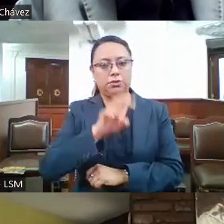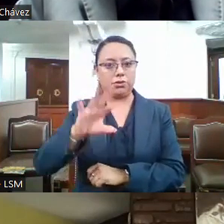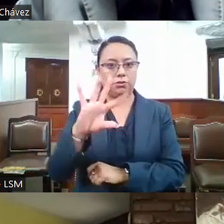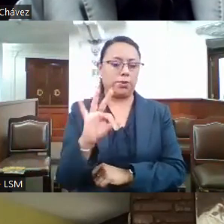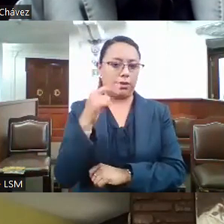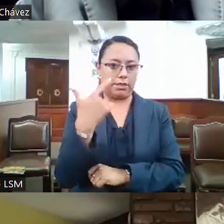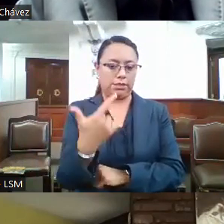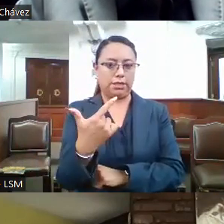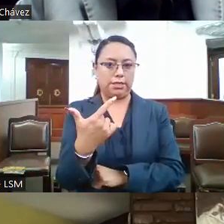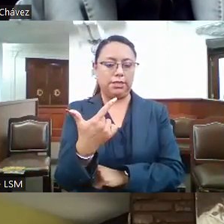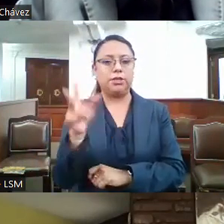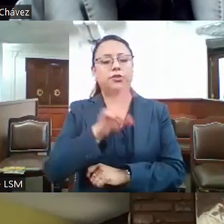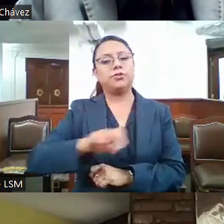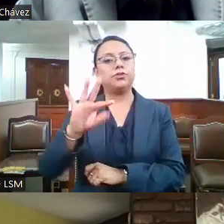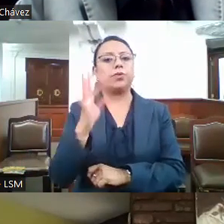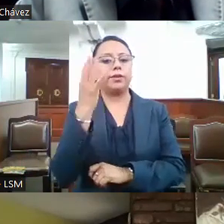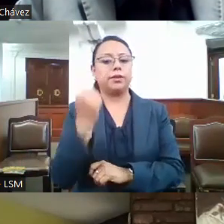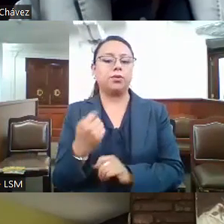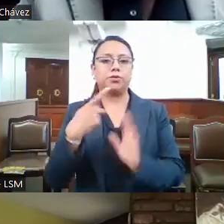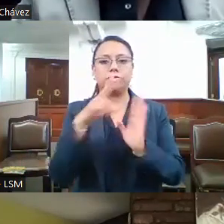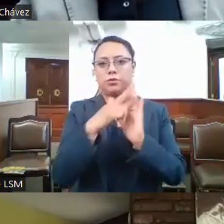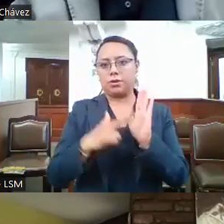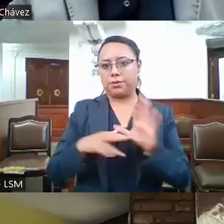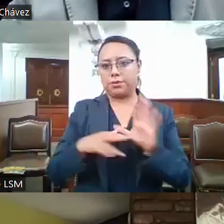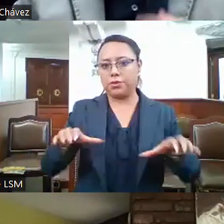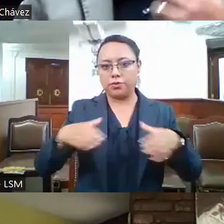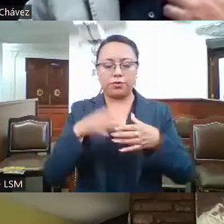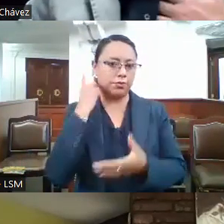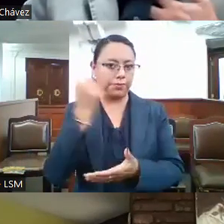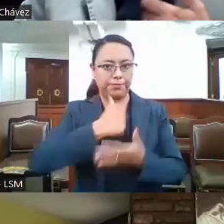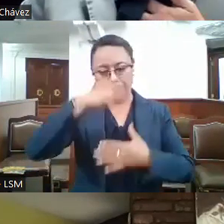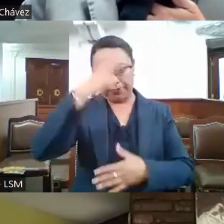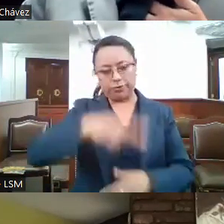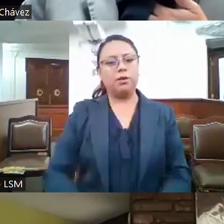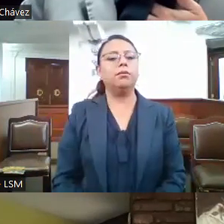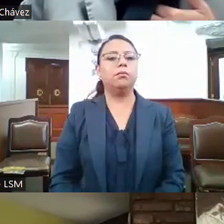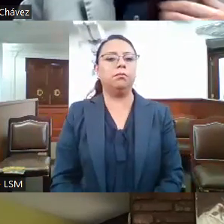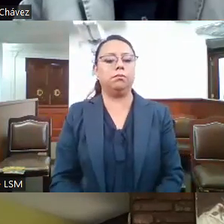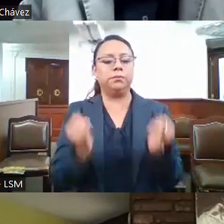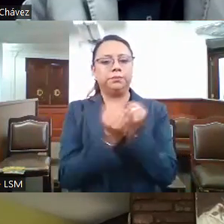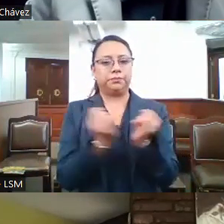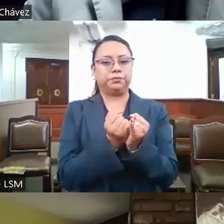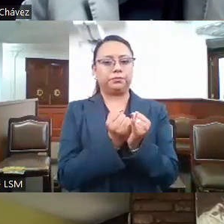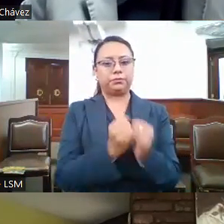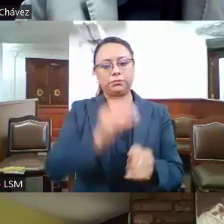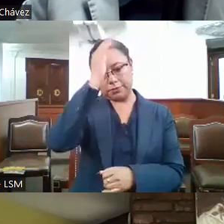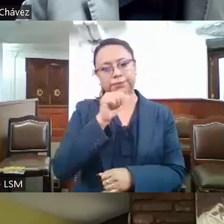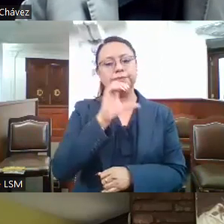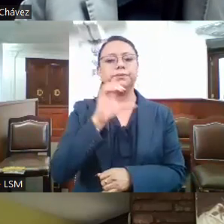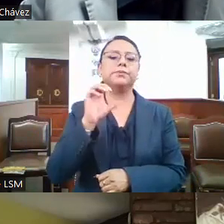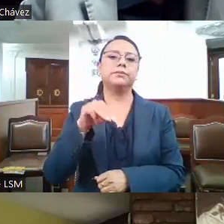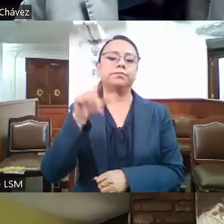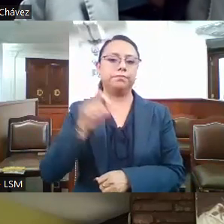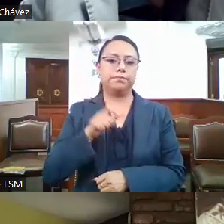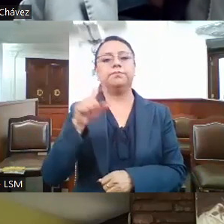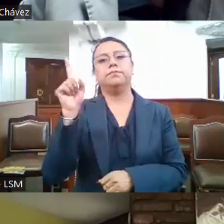247 y 249 del Reglamento del Congreso de la Ciudad de México, así como el acuerdo CCMX, diagonal